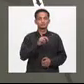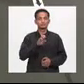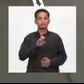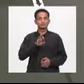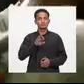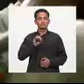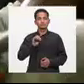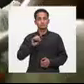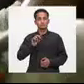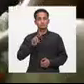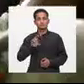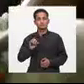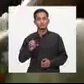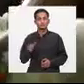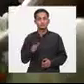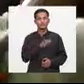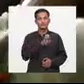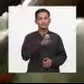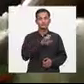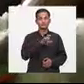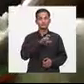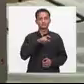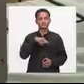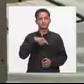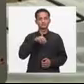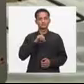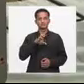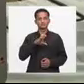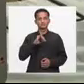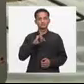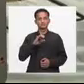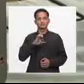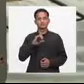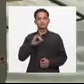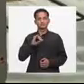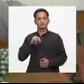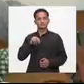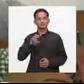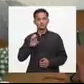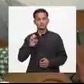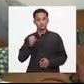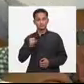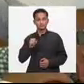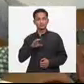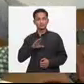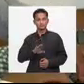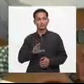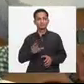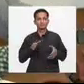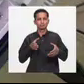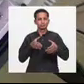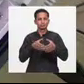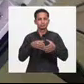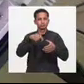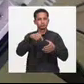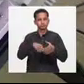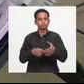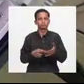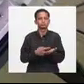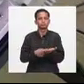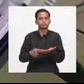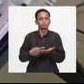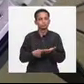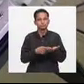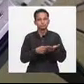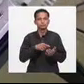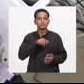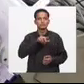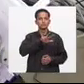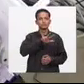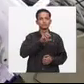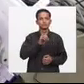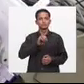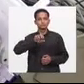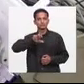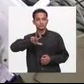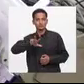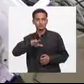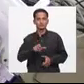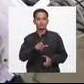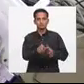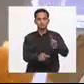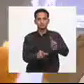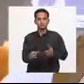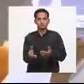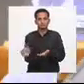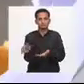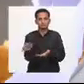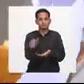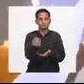funcionó como sede de cómputo general donde se procesaron las actas escaneadas provenientes de los 303 recintos electorales enlazados las